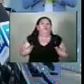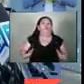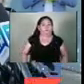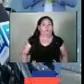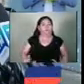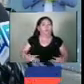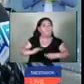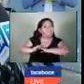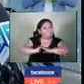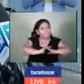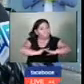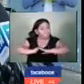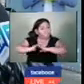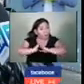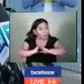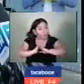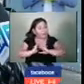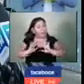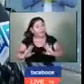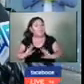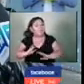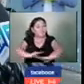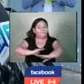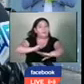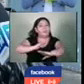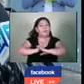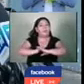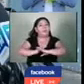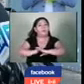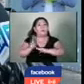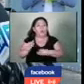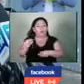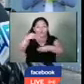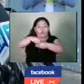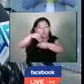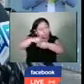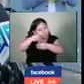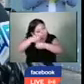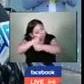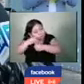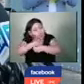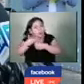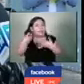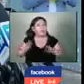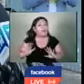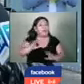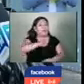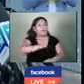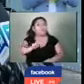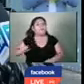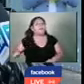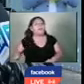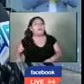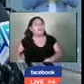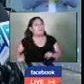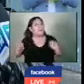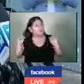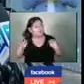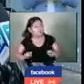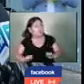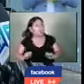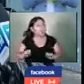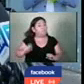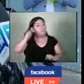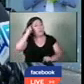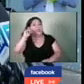y de generar una respuesta de defensa que es basada en anticuerpos. Y El Salvador ha tomado la pauta de poder una aplicación de una tercera